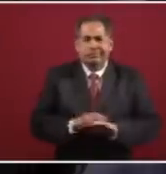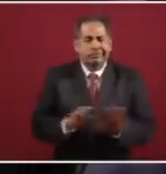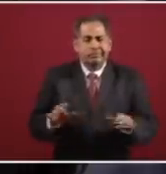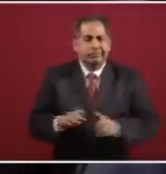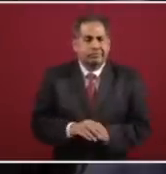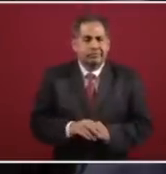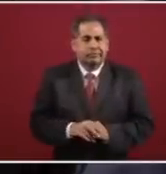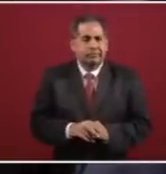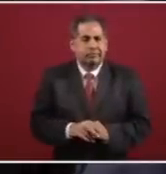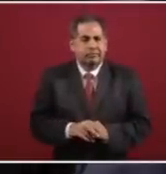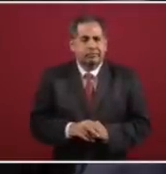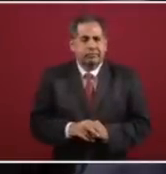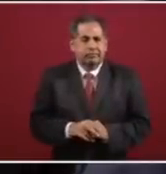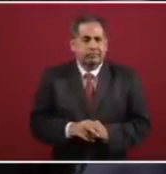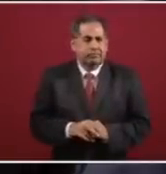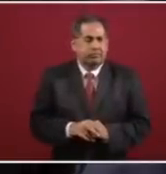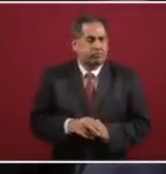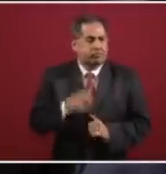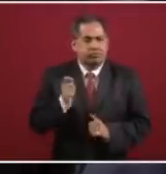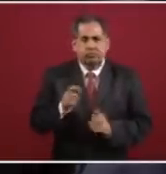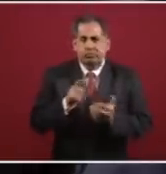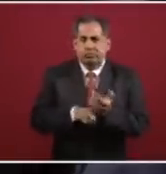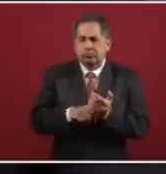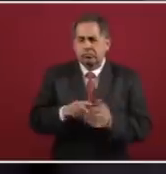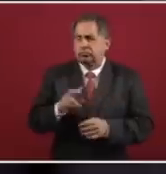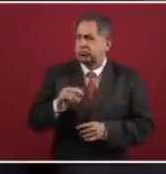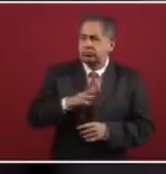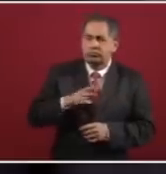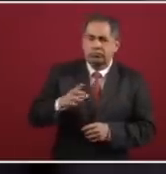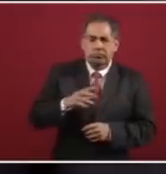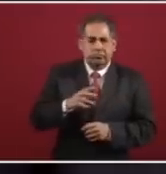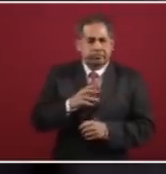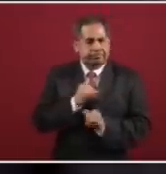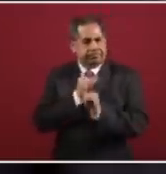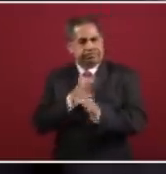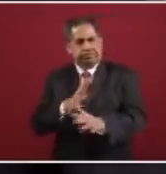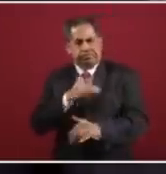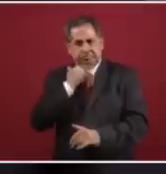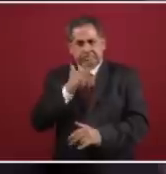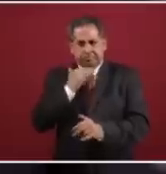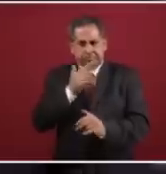no se permite ninguna trampa,